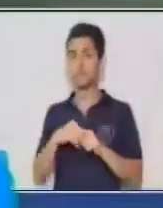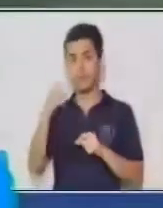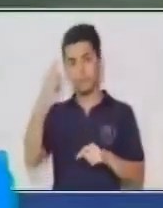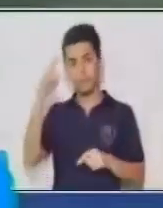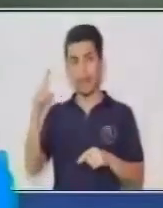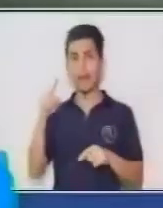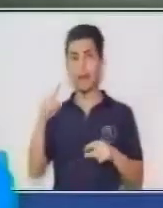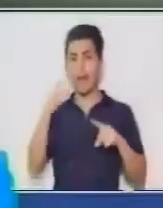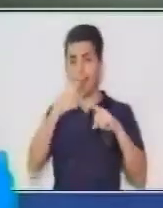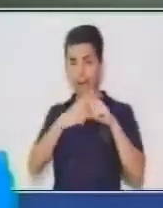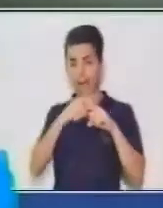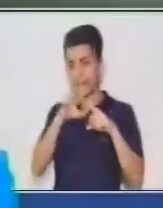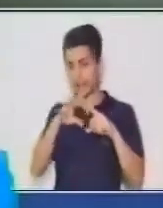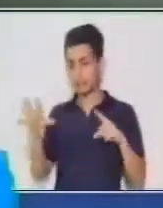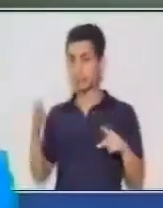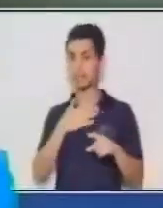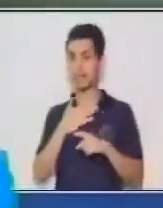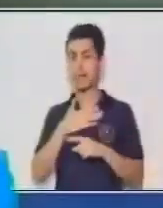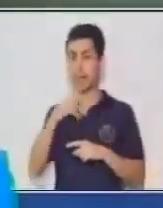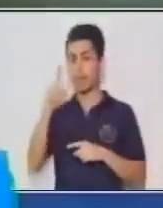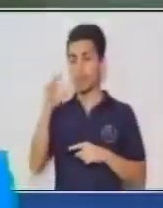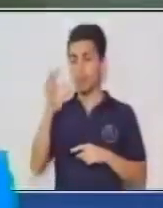X, ese es nuestro dominio,